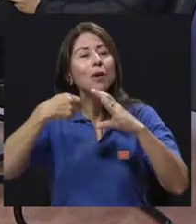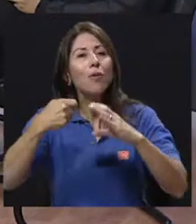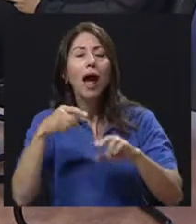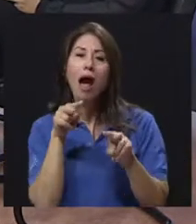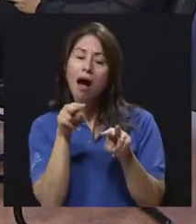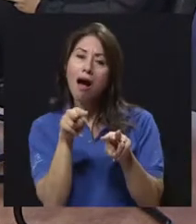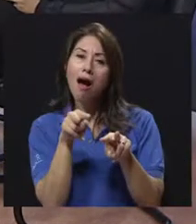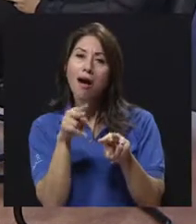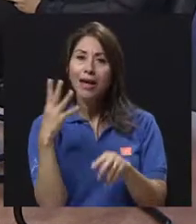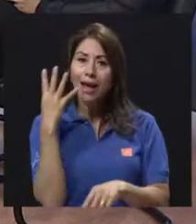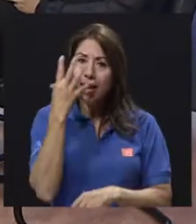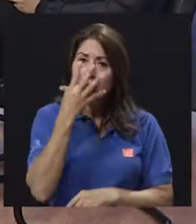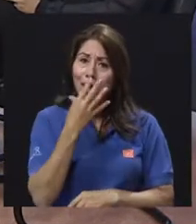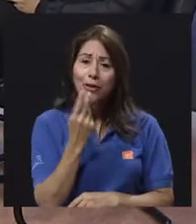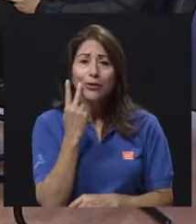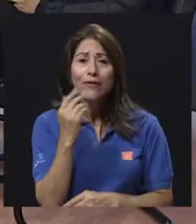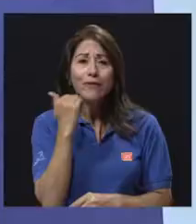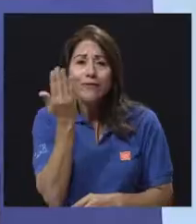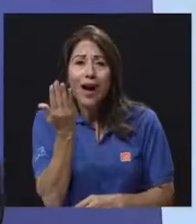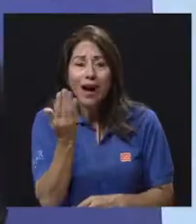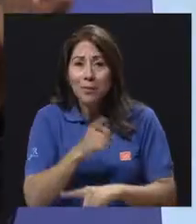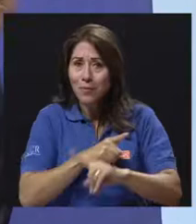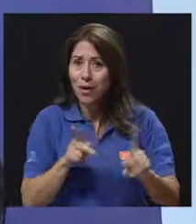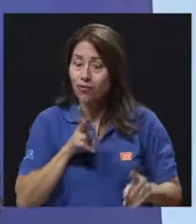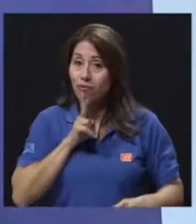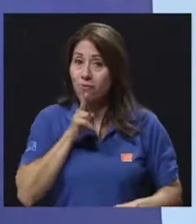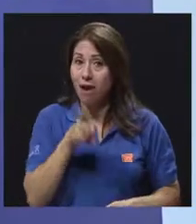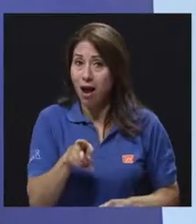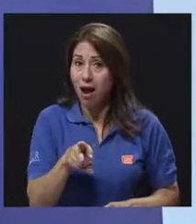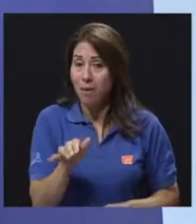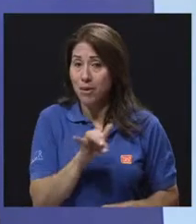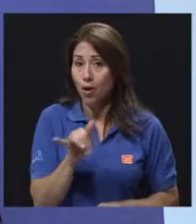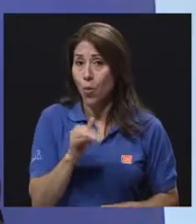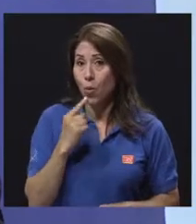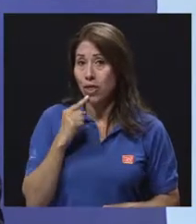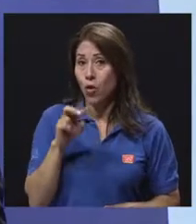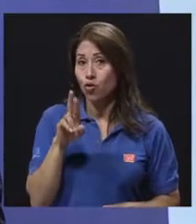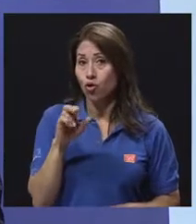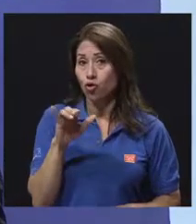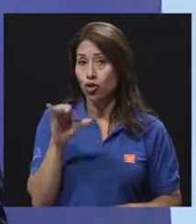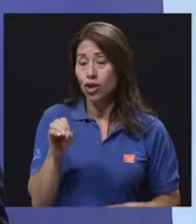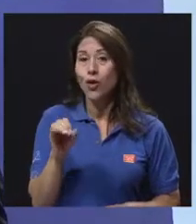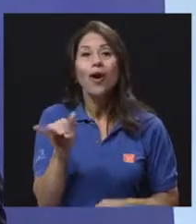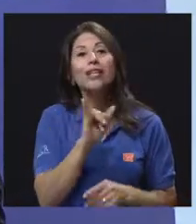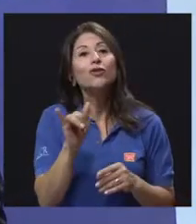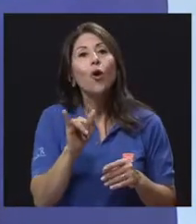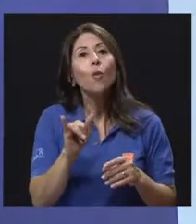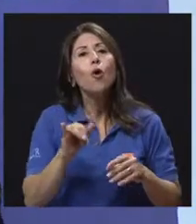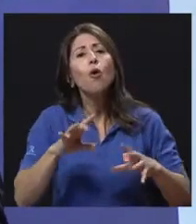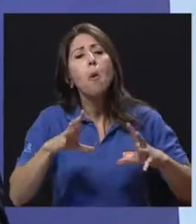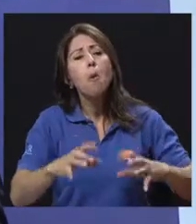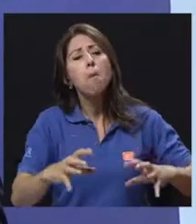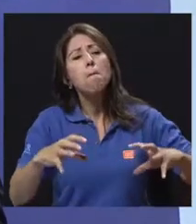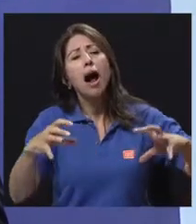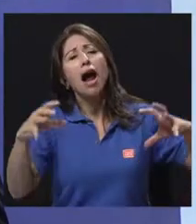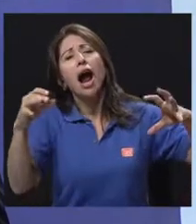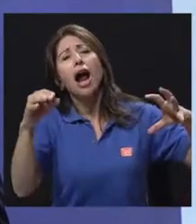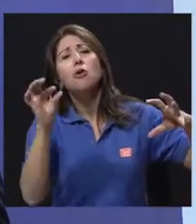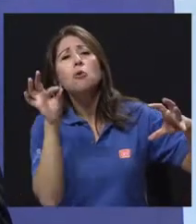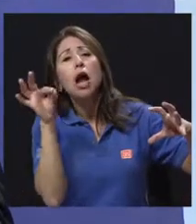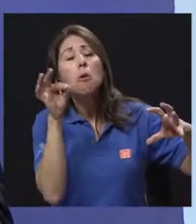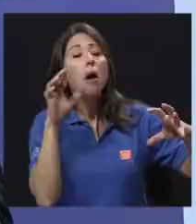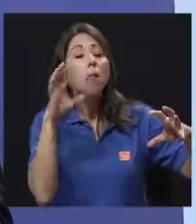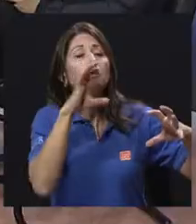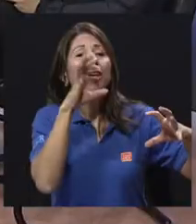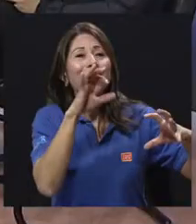fluye. Se ve. Sí. Pero es realmente, como dijo Rocío, localizar agujas en pajar, ¿verdad? Sí, nosotros llegamos